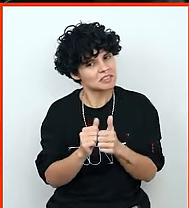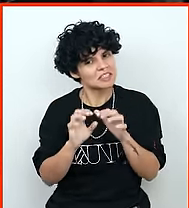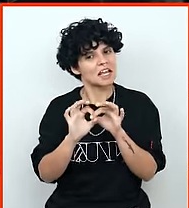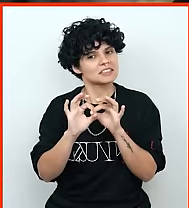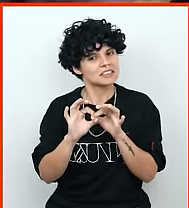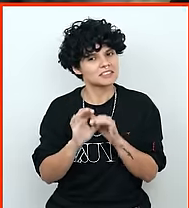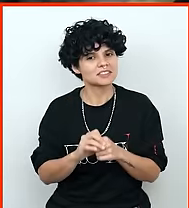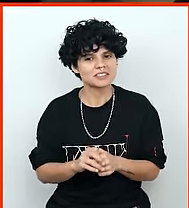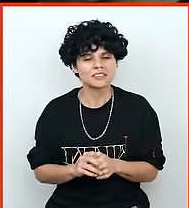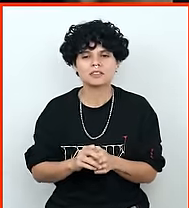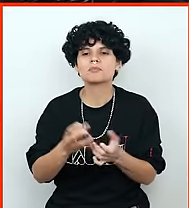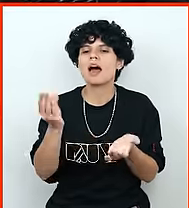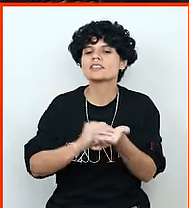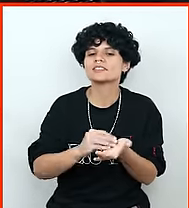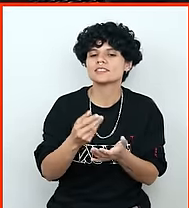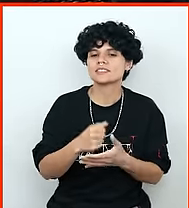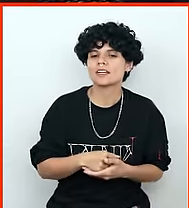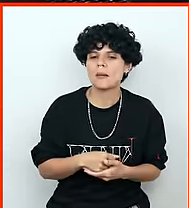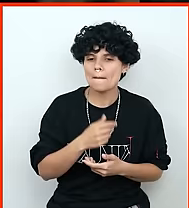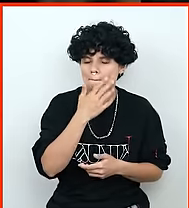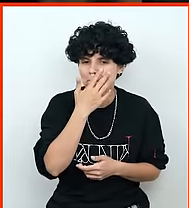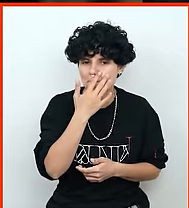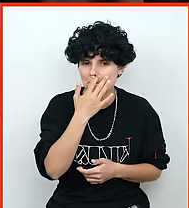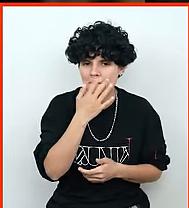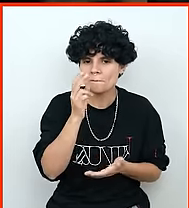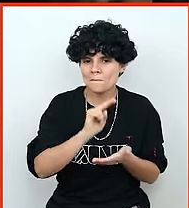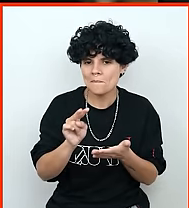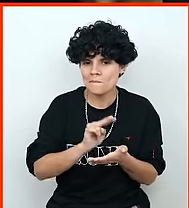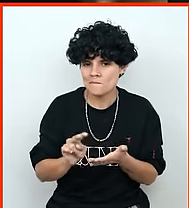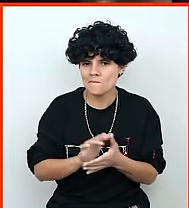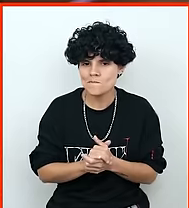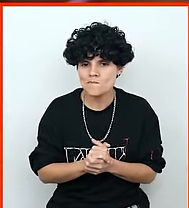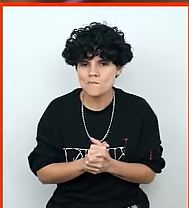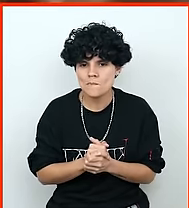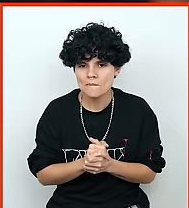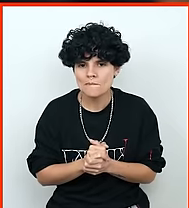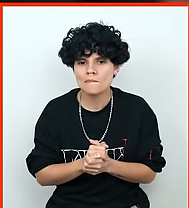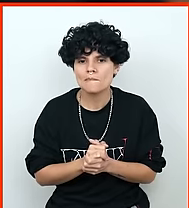man. Gracias. Saca tu papelito. ¿Lo leo? Sí.